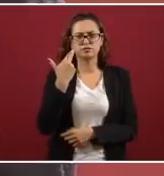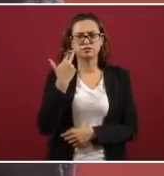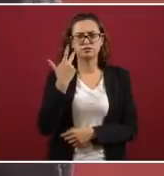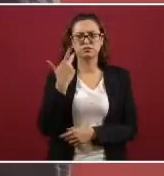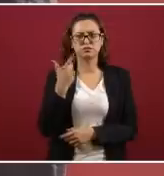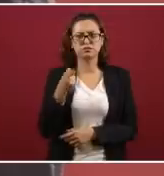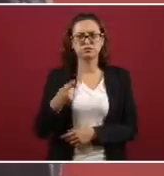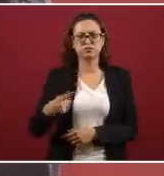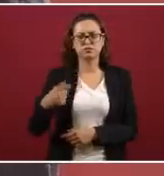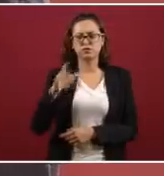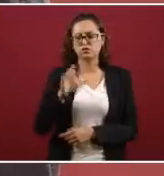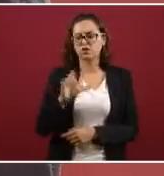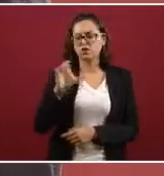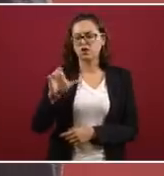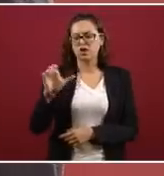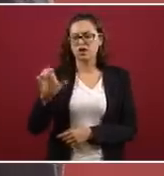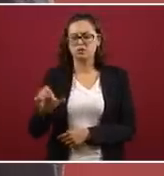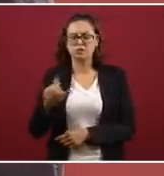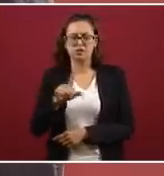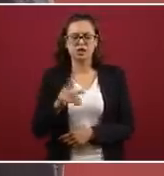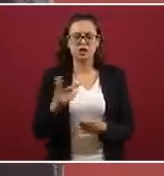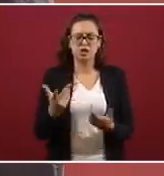Consejo Coordinador Empresarial,